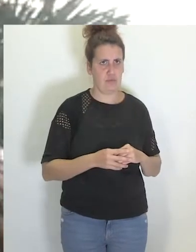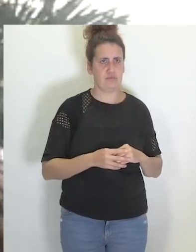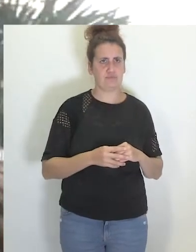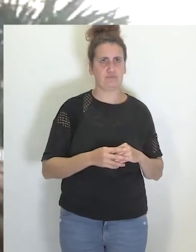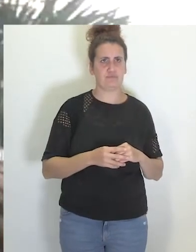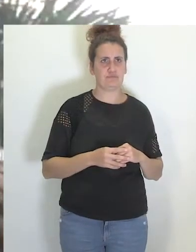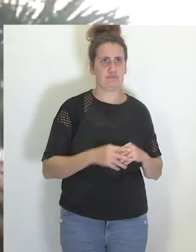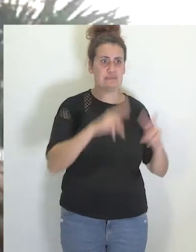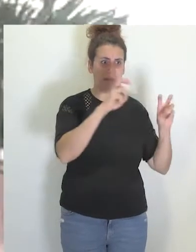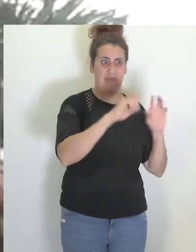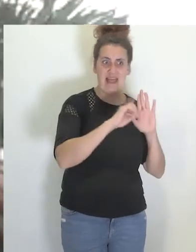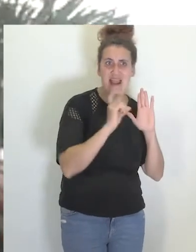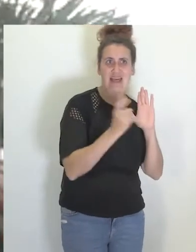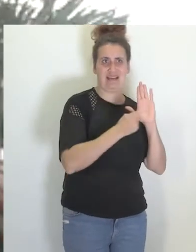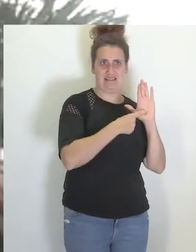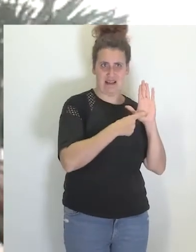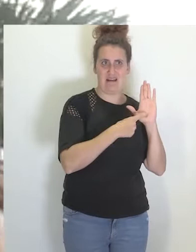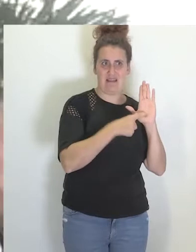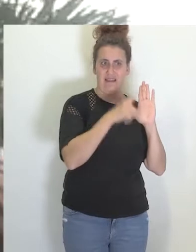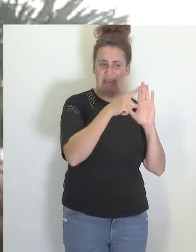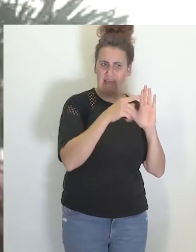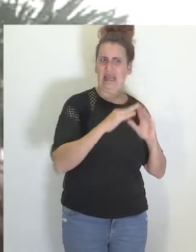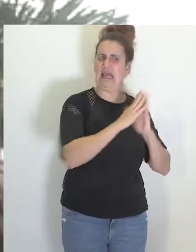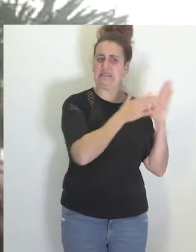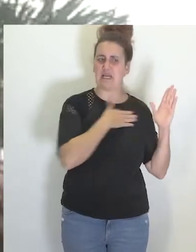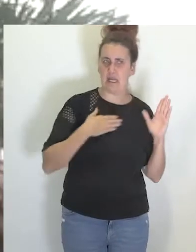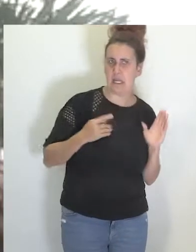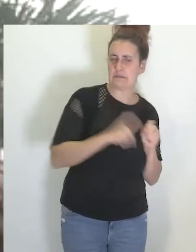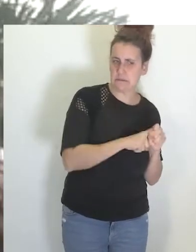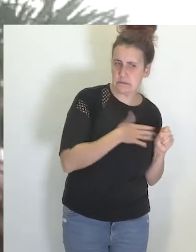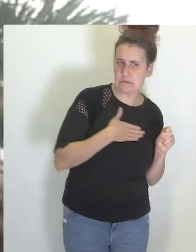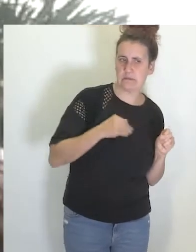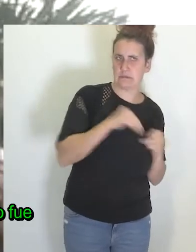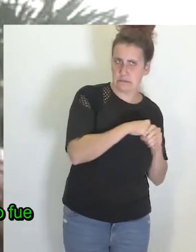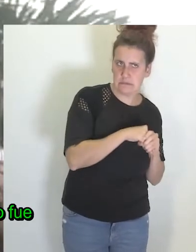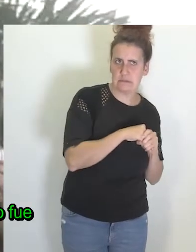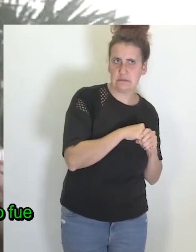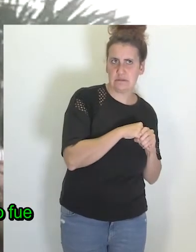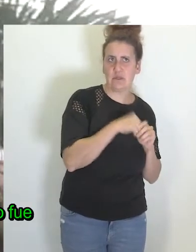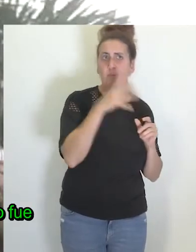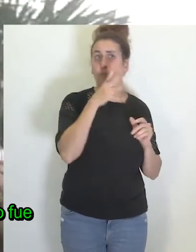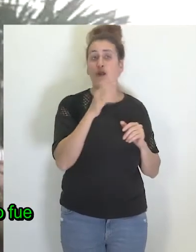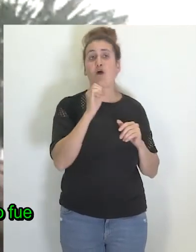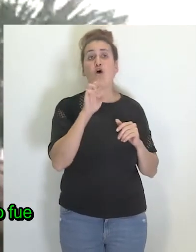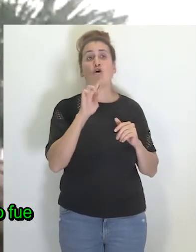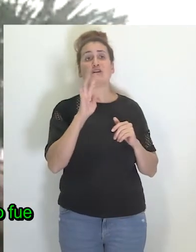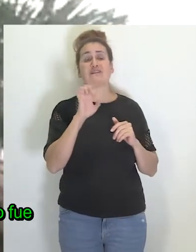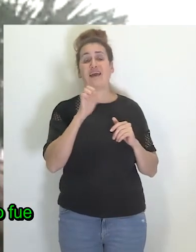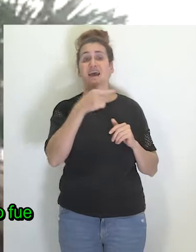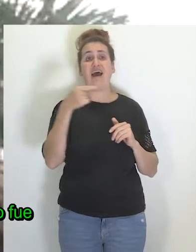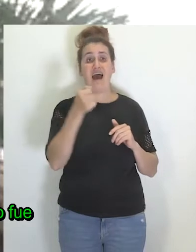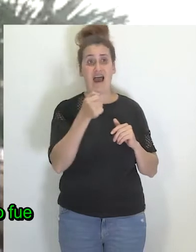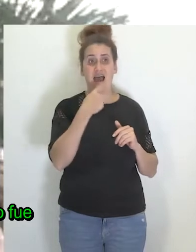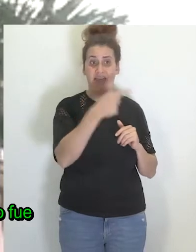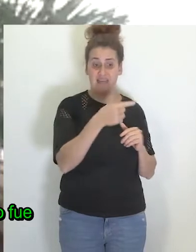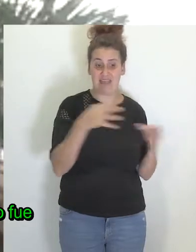en el tema de legislar, de estar tan involucrados. Y es porque Ortega lo